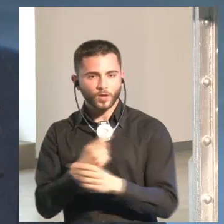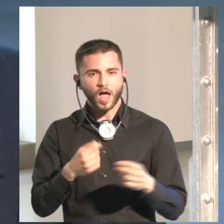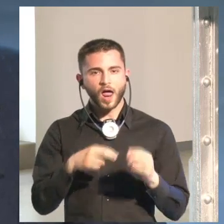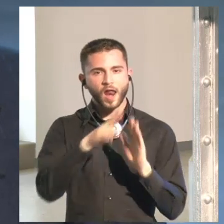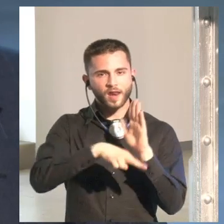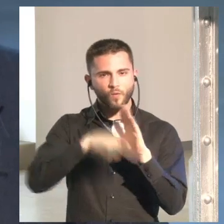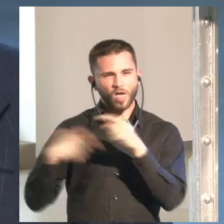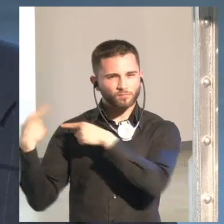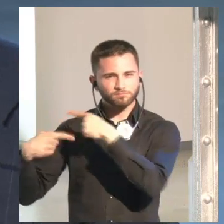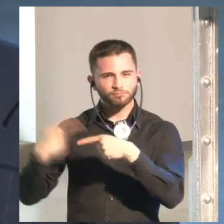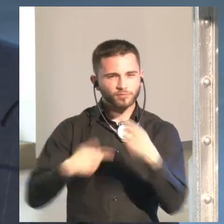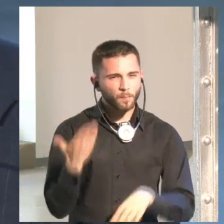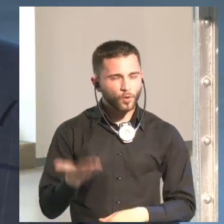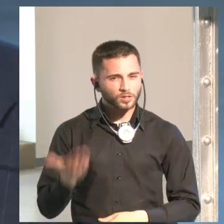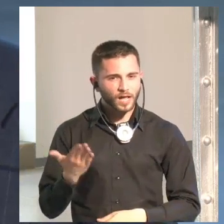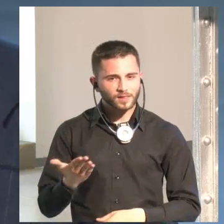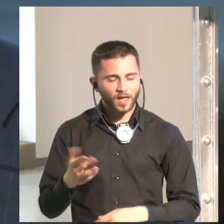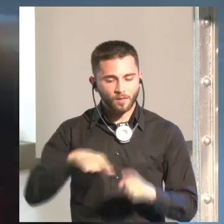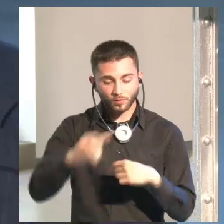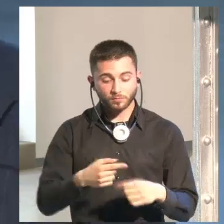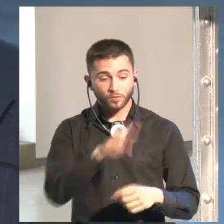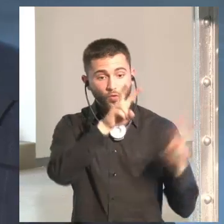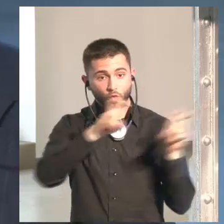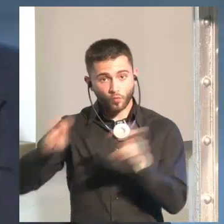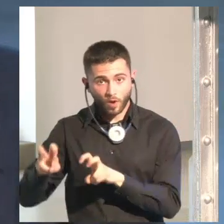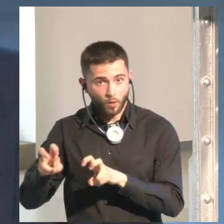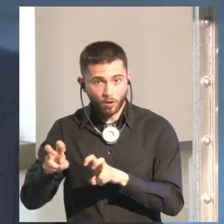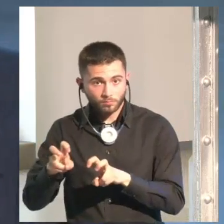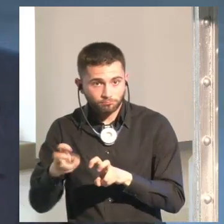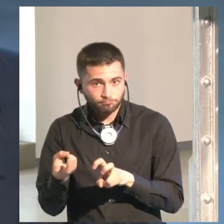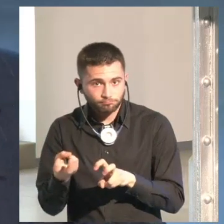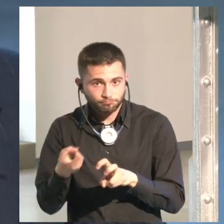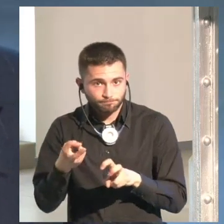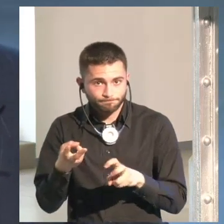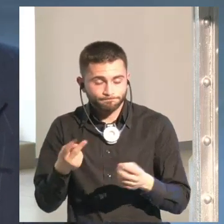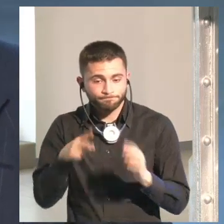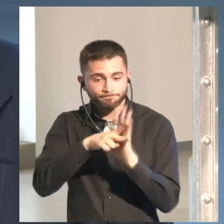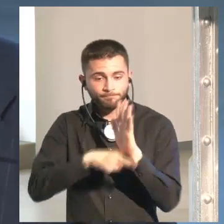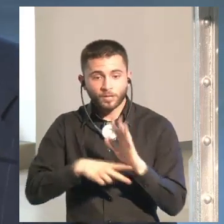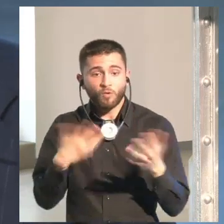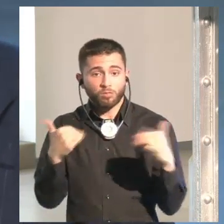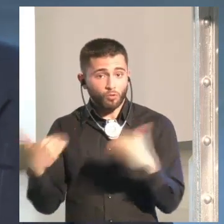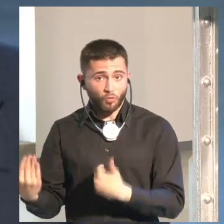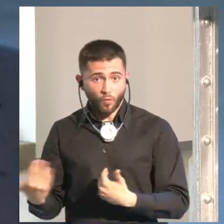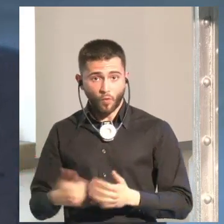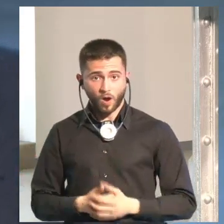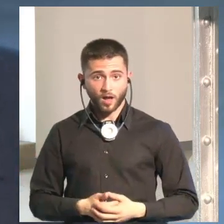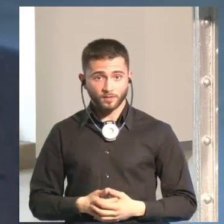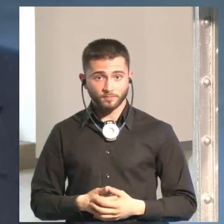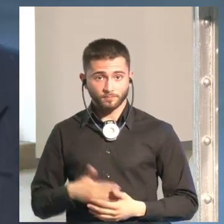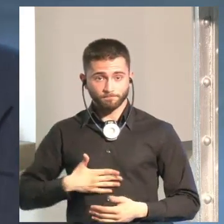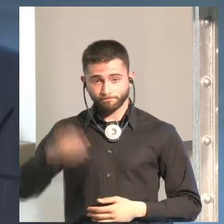muy importante y otros que llegan y que no tienen ninguna regulación de ningún tipo, sobre todo porque la convergencia, para mí, en mi opinión al